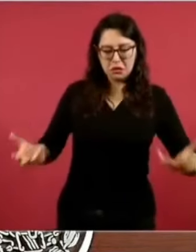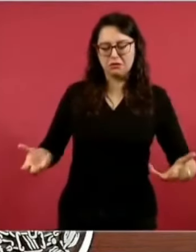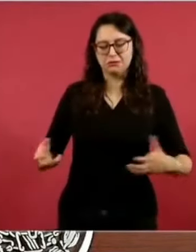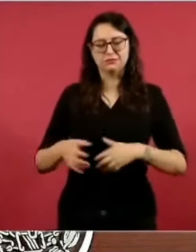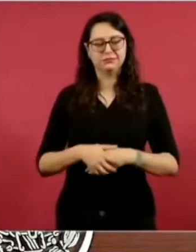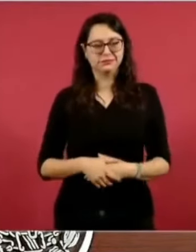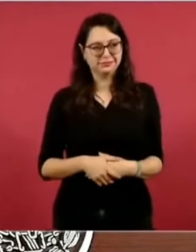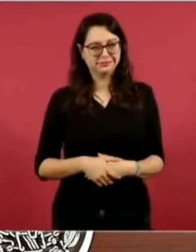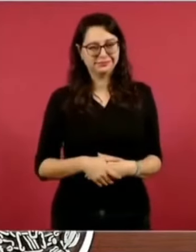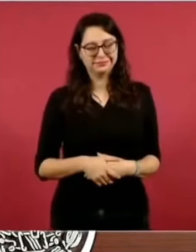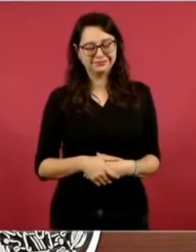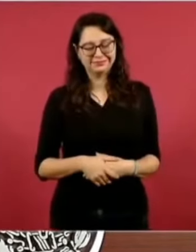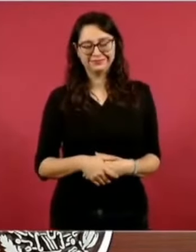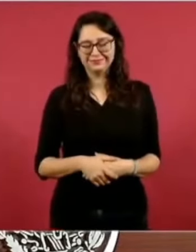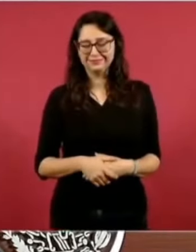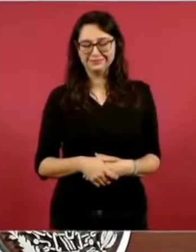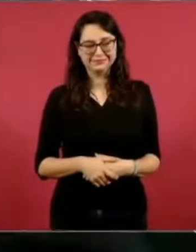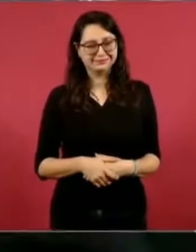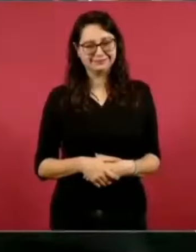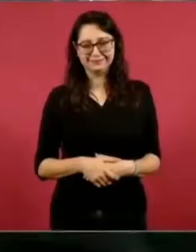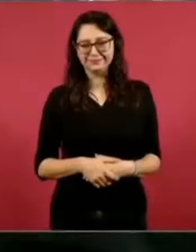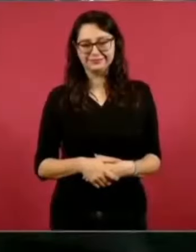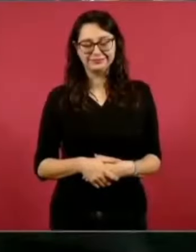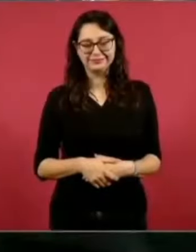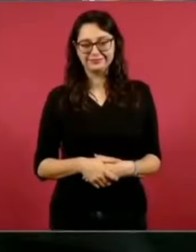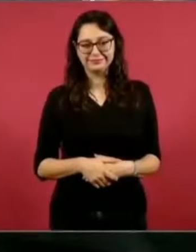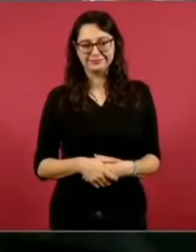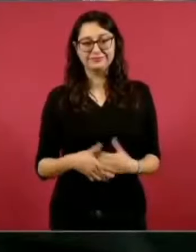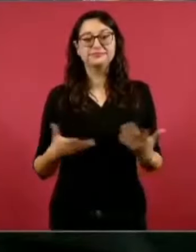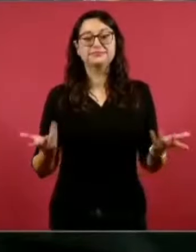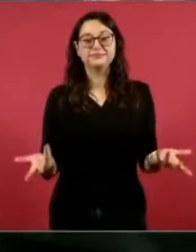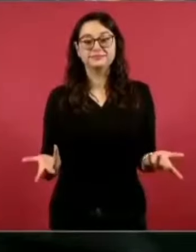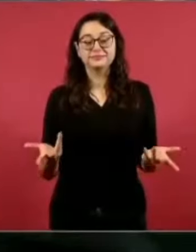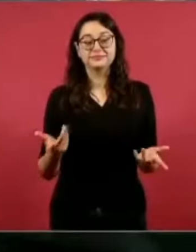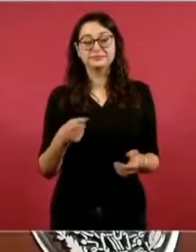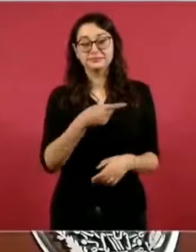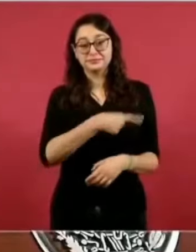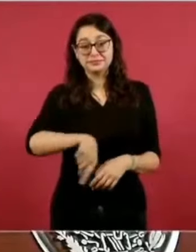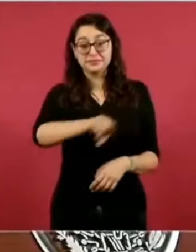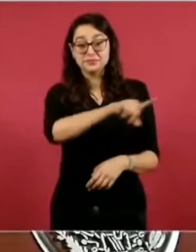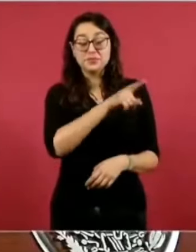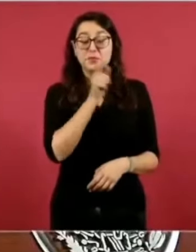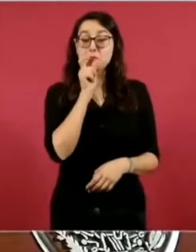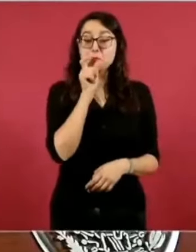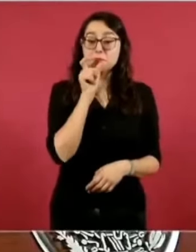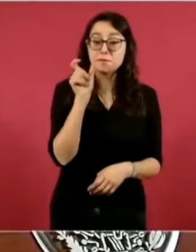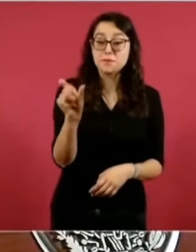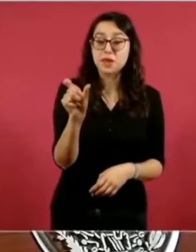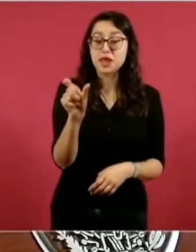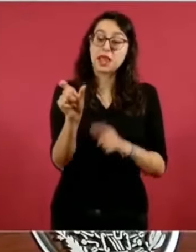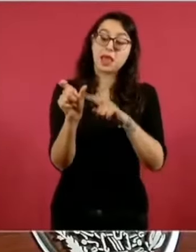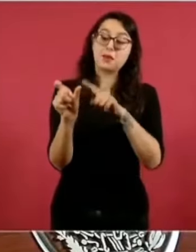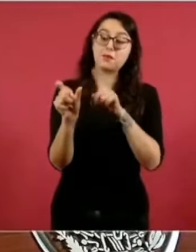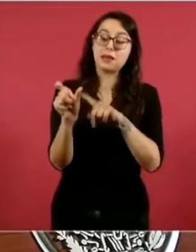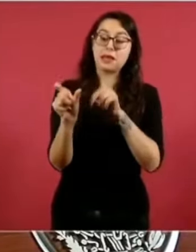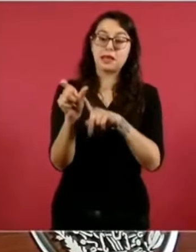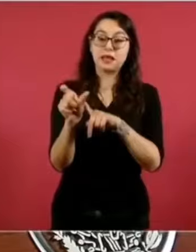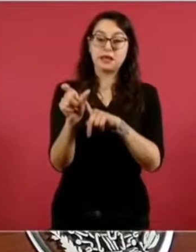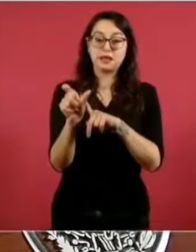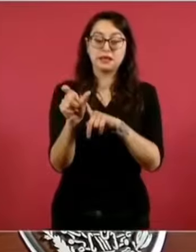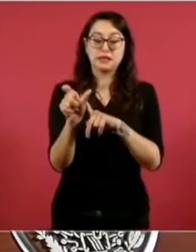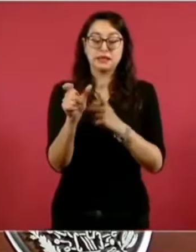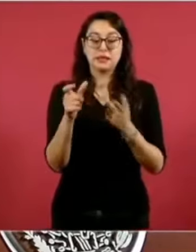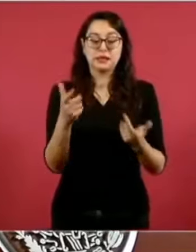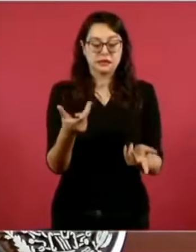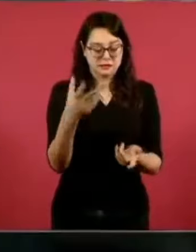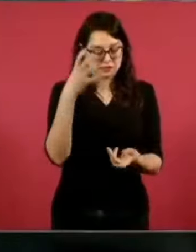Y acuñaron un término que sacaron los intelectuales orgánicos, los abajo